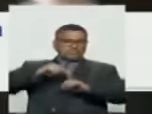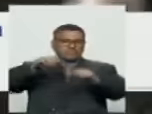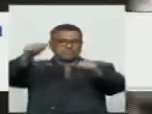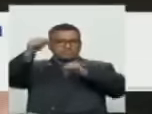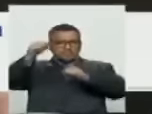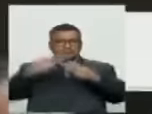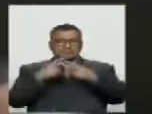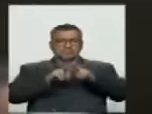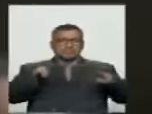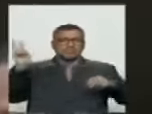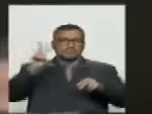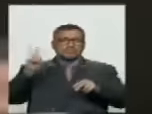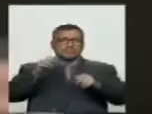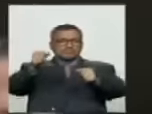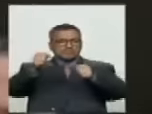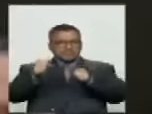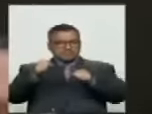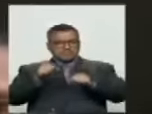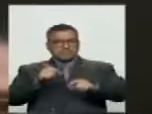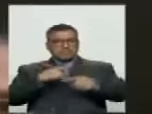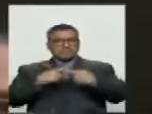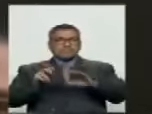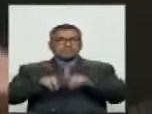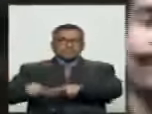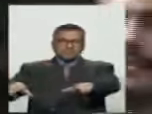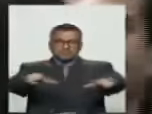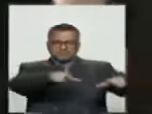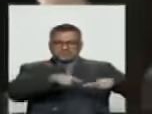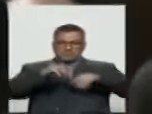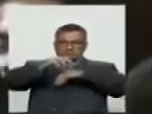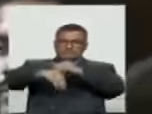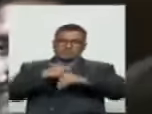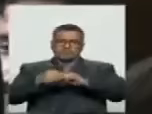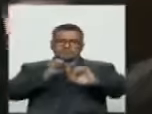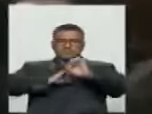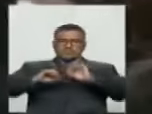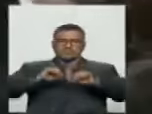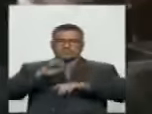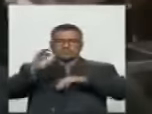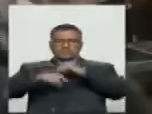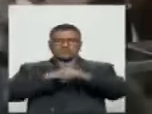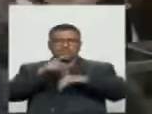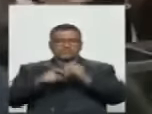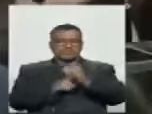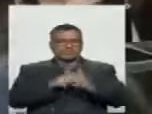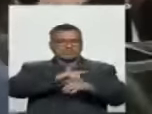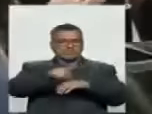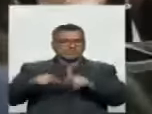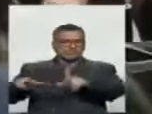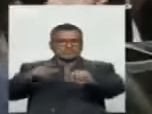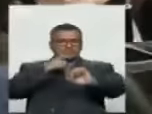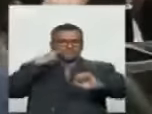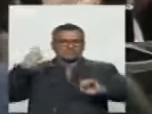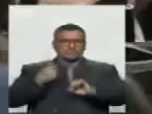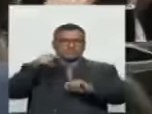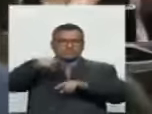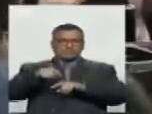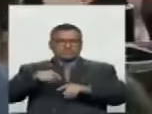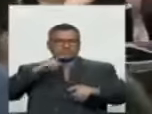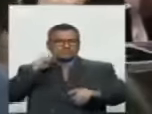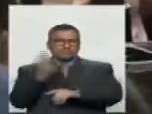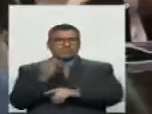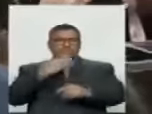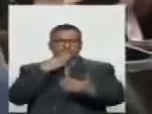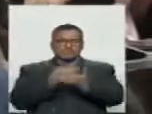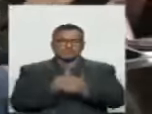la paz de Venezuela! ¡Que viva la soberanía nacional! ¡Y que viva la defensa integral de este país contra el odio, el fascismo y la violencia!